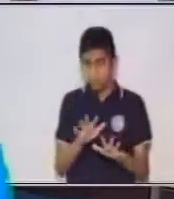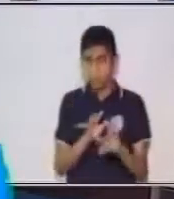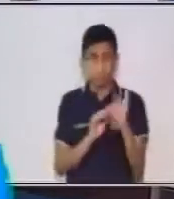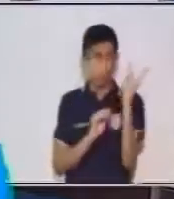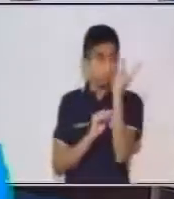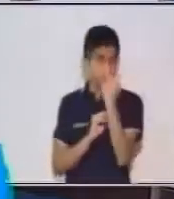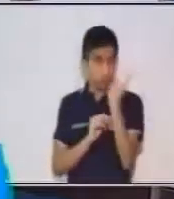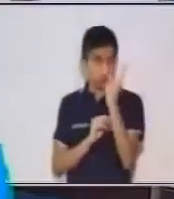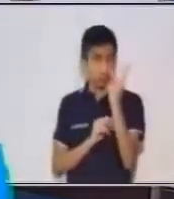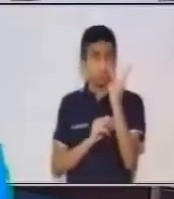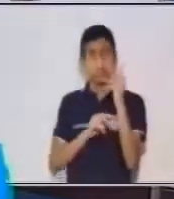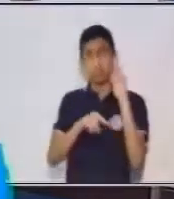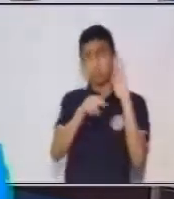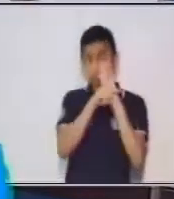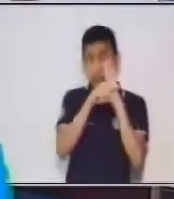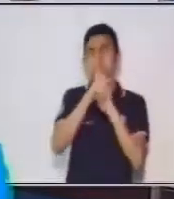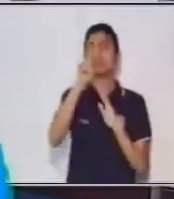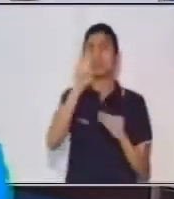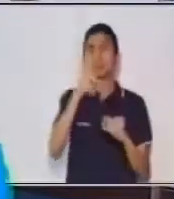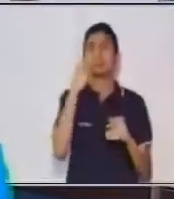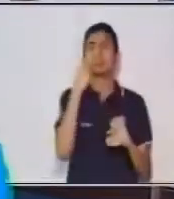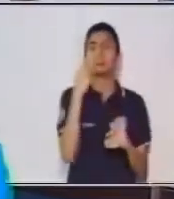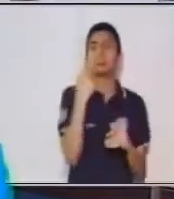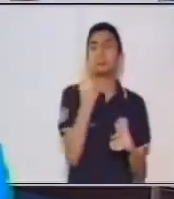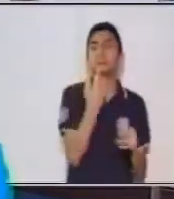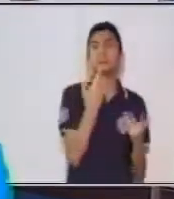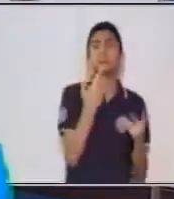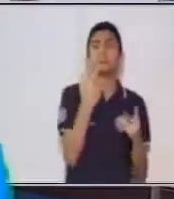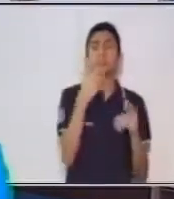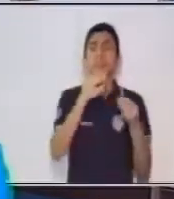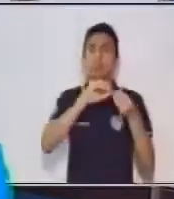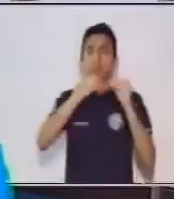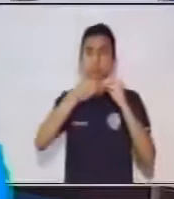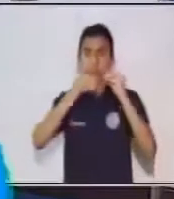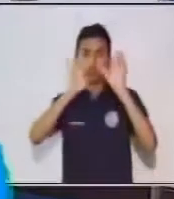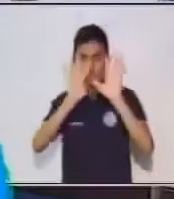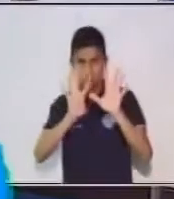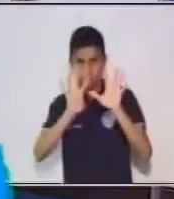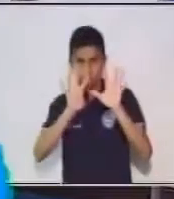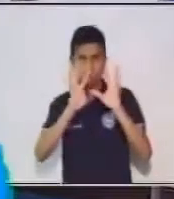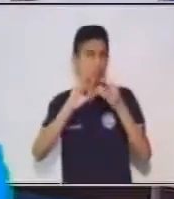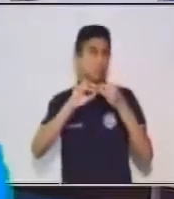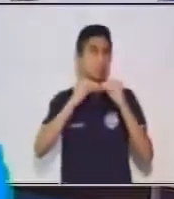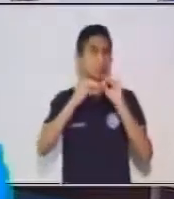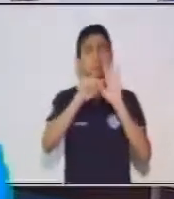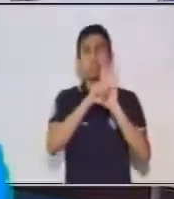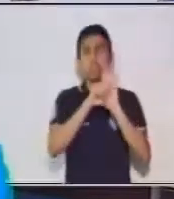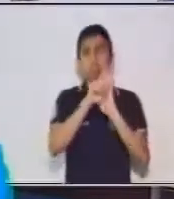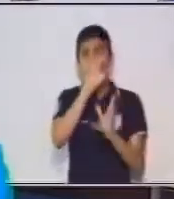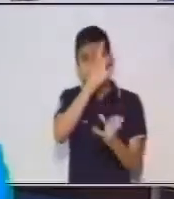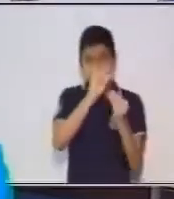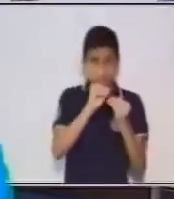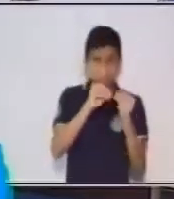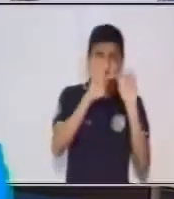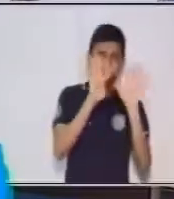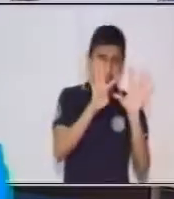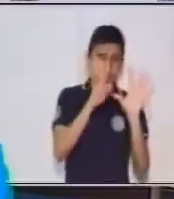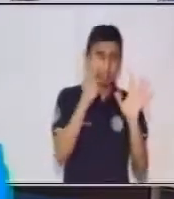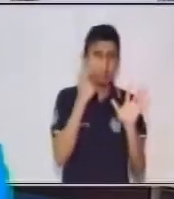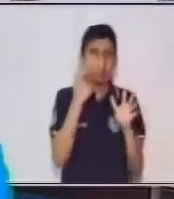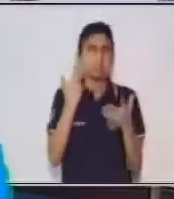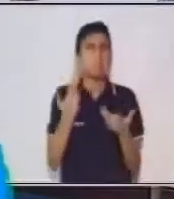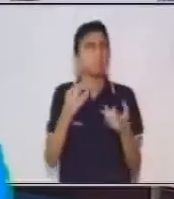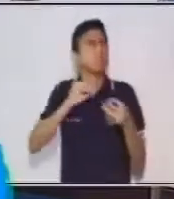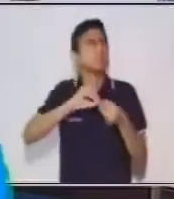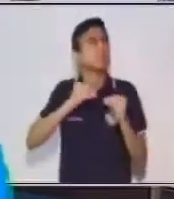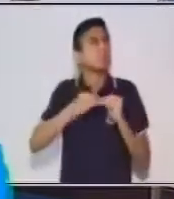negativos, significa que estoy buscando dos números negativos que sumados den 9. ¿Qué